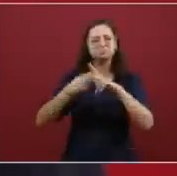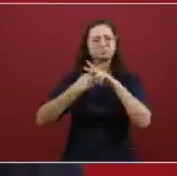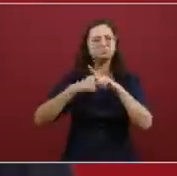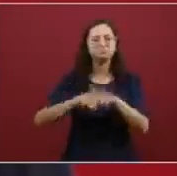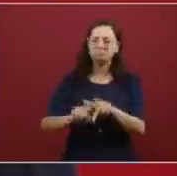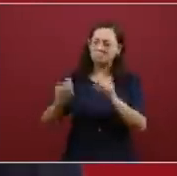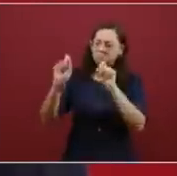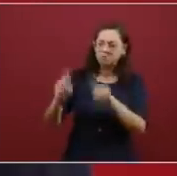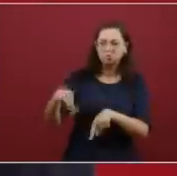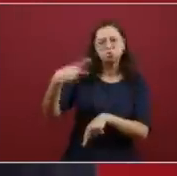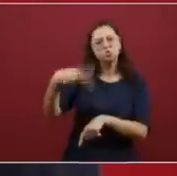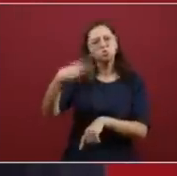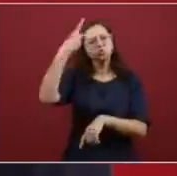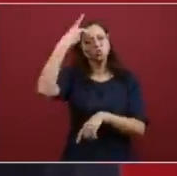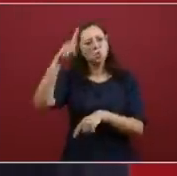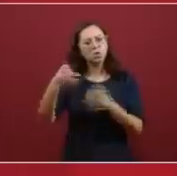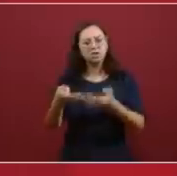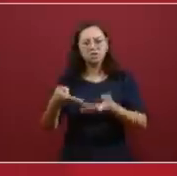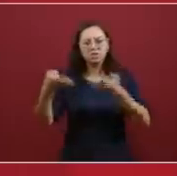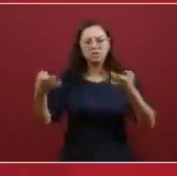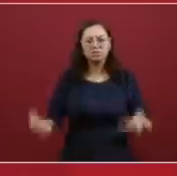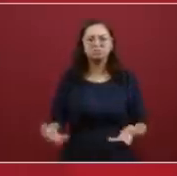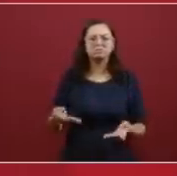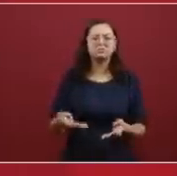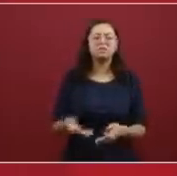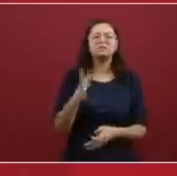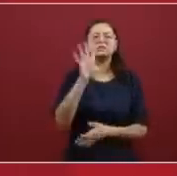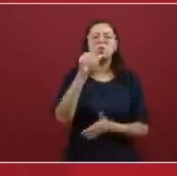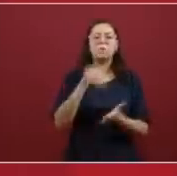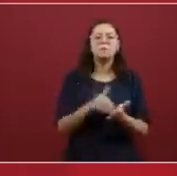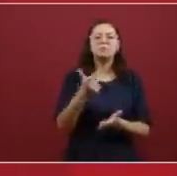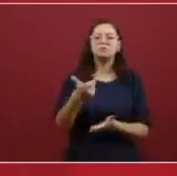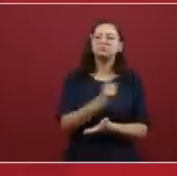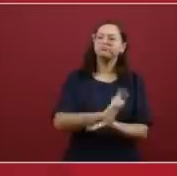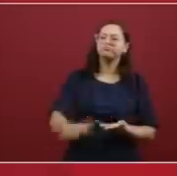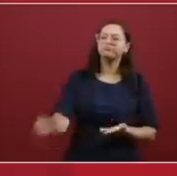propias parcelas de 5,000 pesos mensuales.